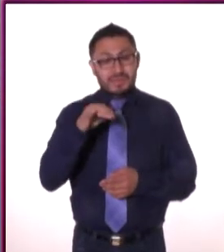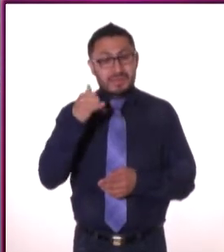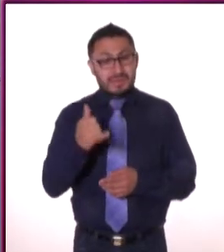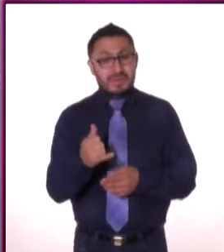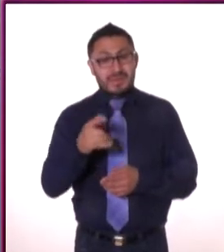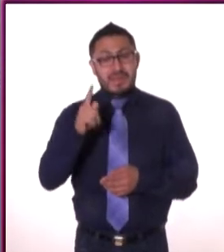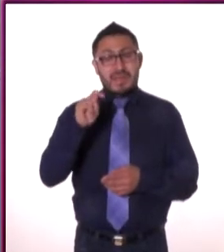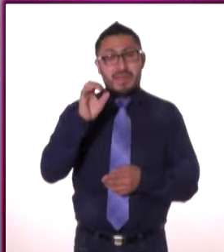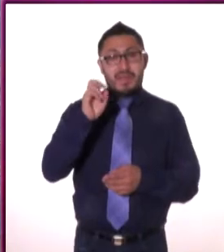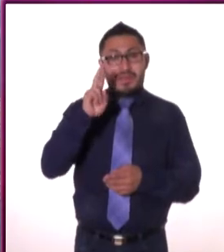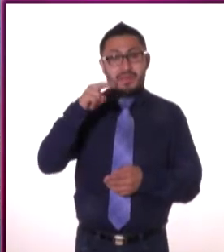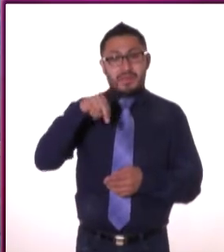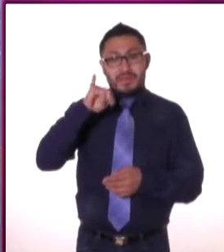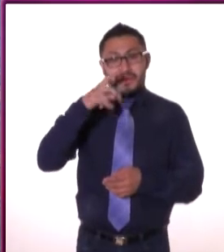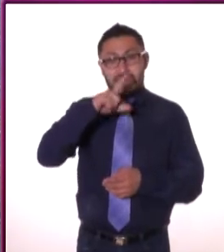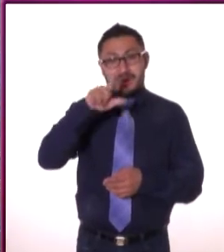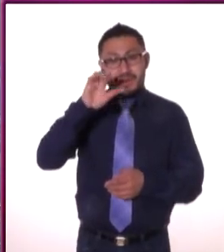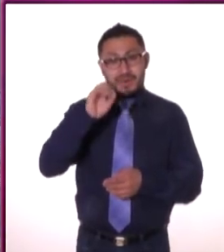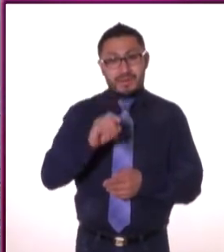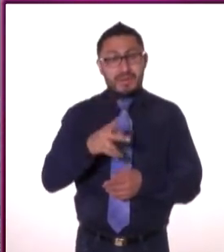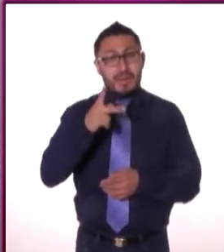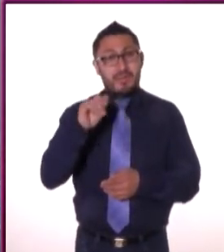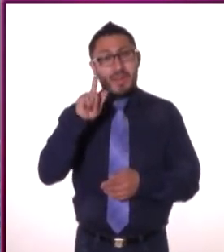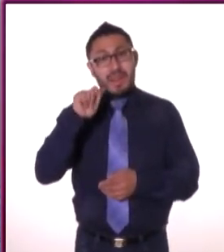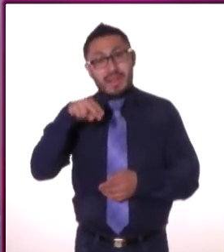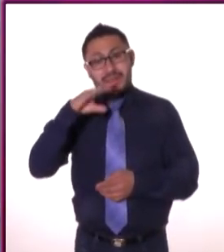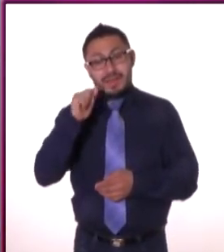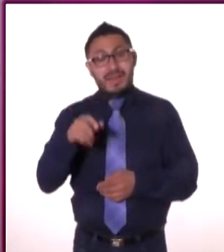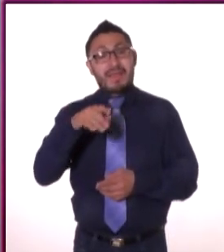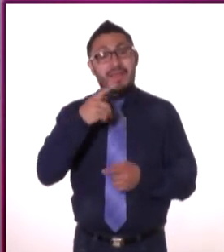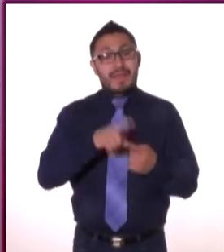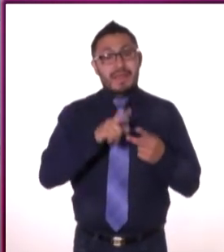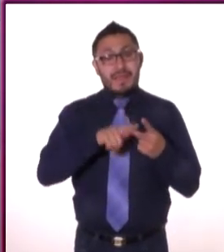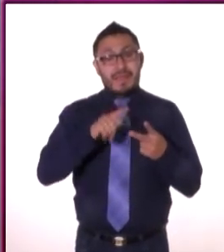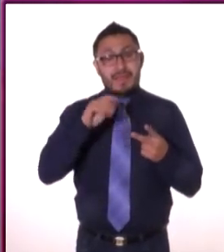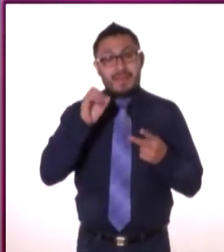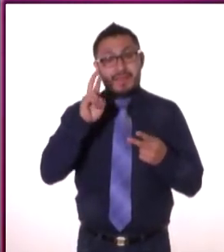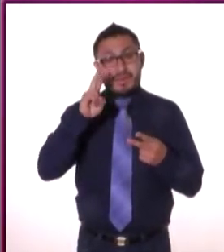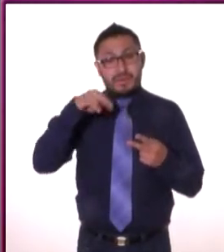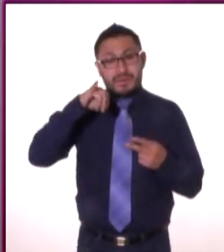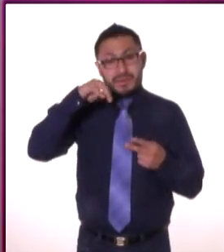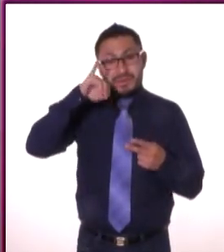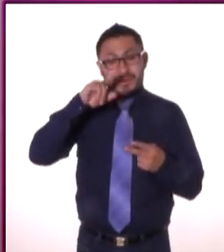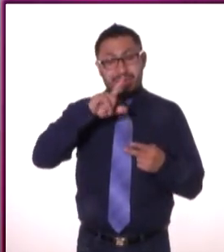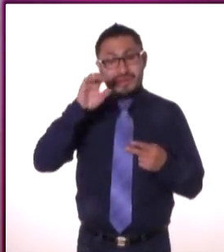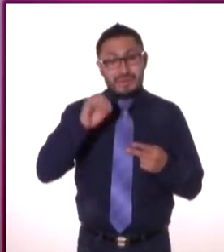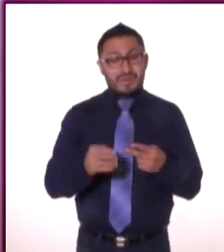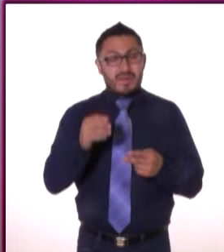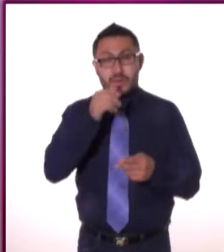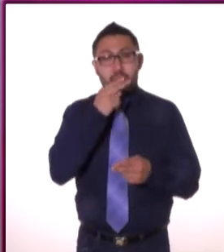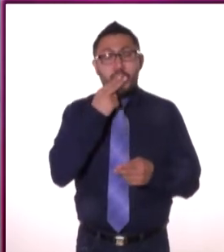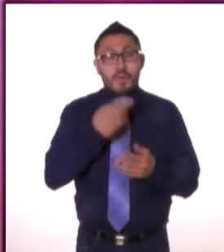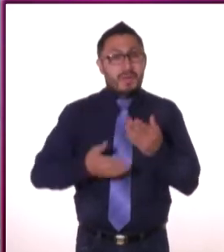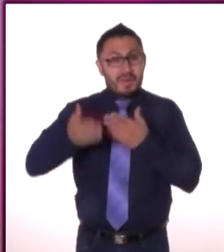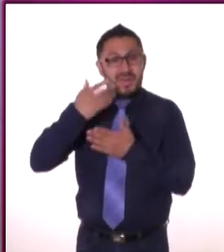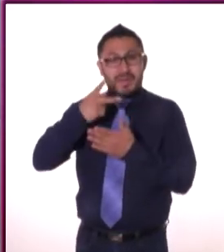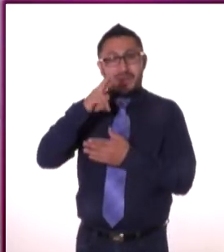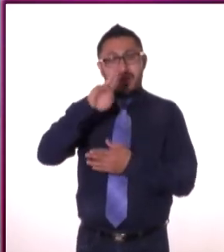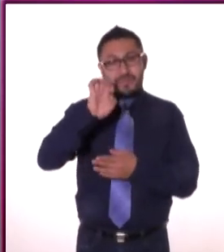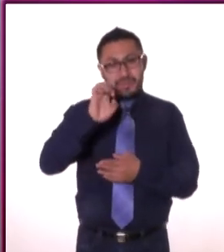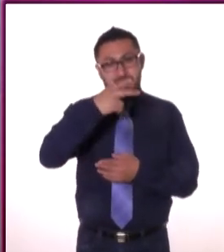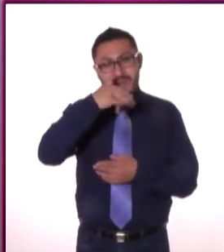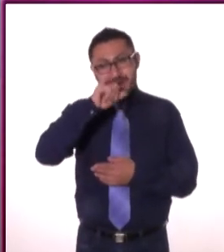y el tornillo arquimediano. La palanca y el tornillo arquimediano ya se utilizaban muchísimo casi desde